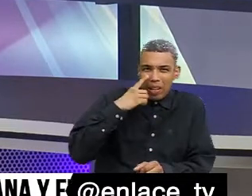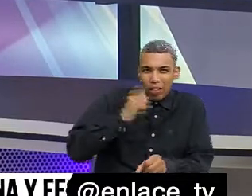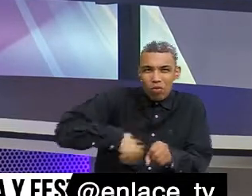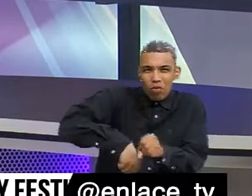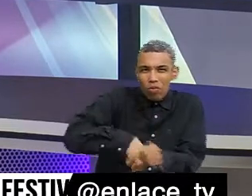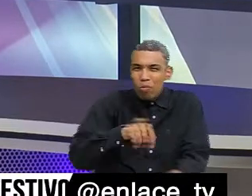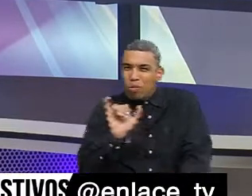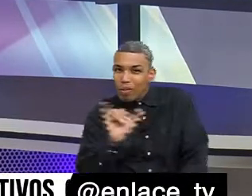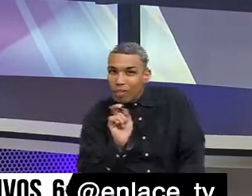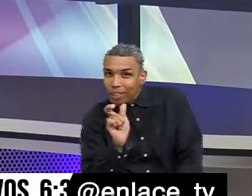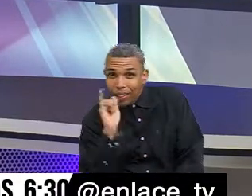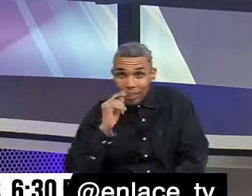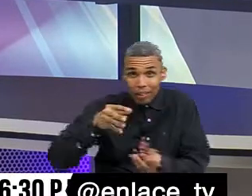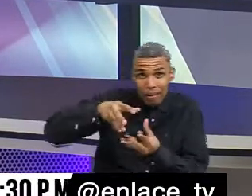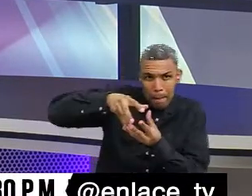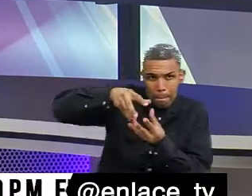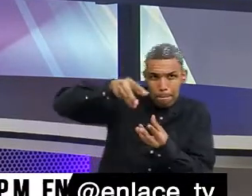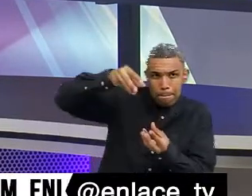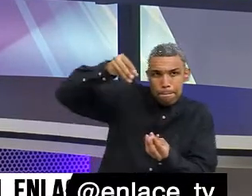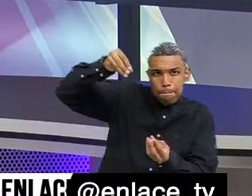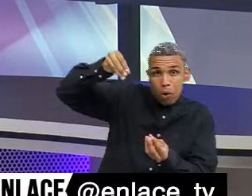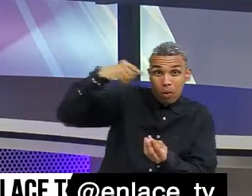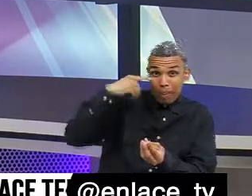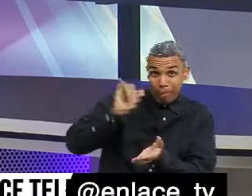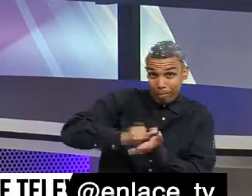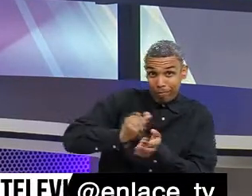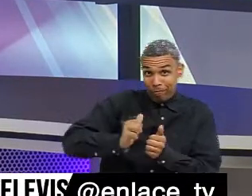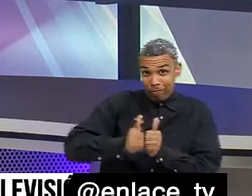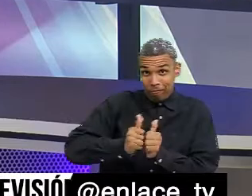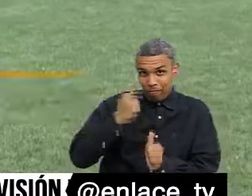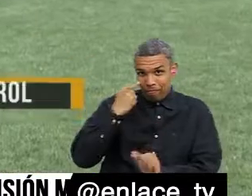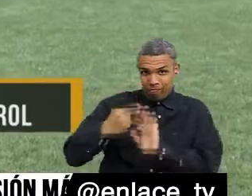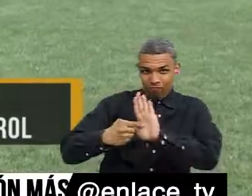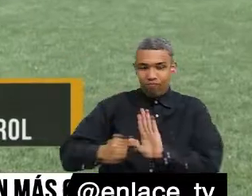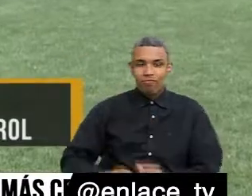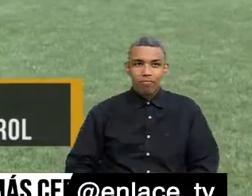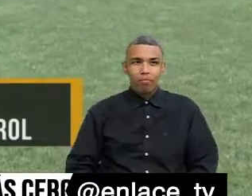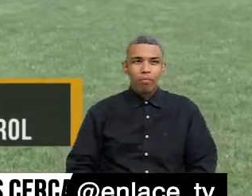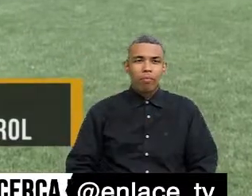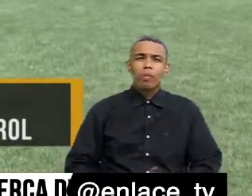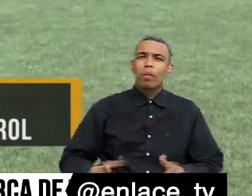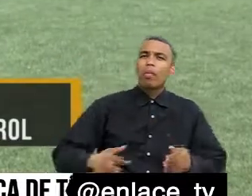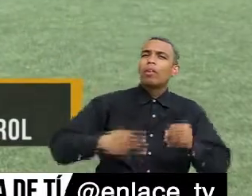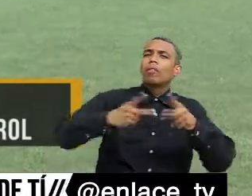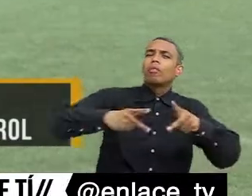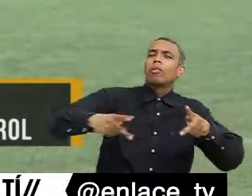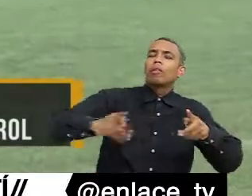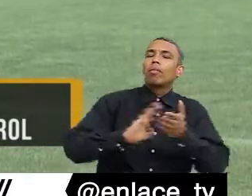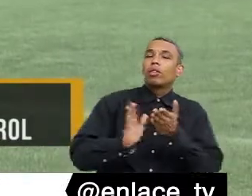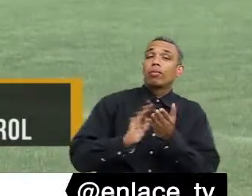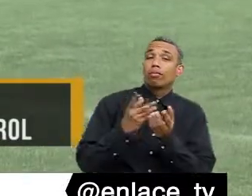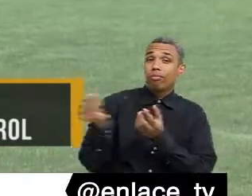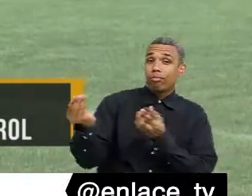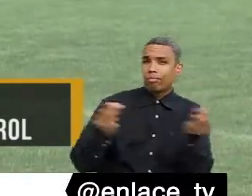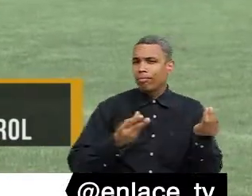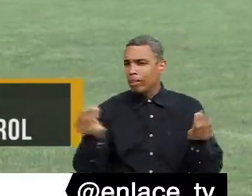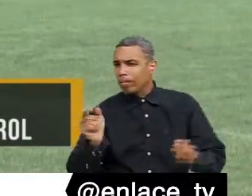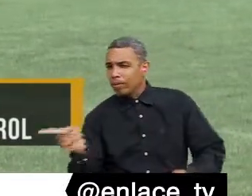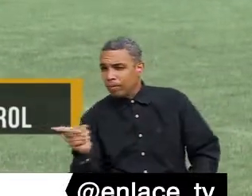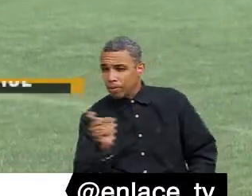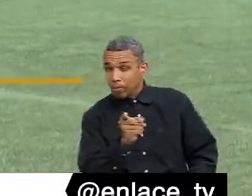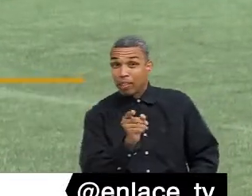evento que contó con la participación de grandes figuras de ese deporte con aproximadamente 14 equipos se llevó a cabo en la cancha